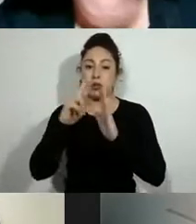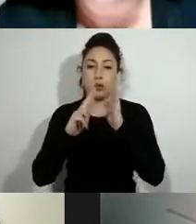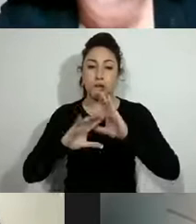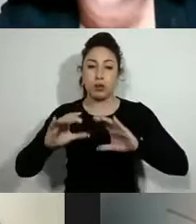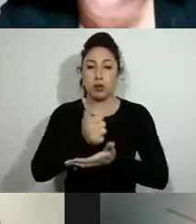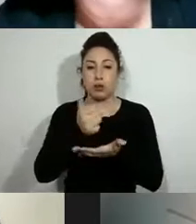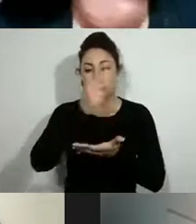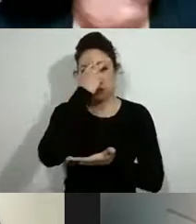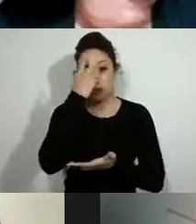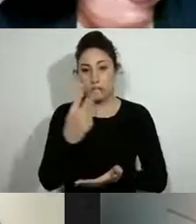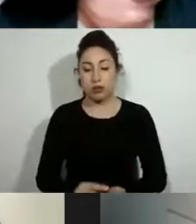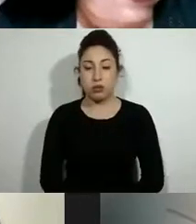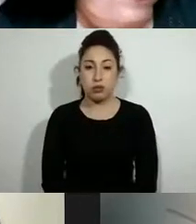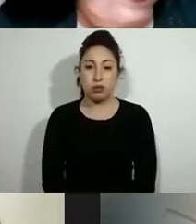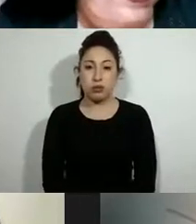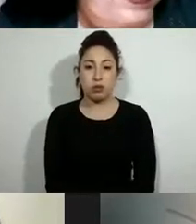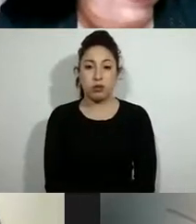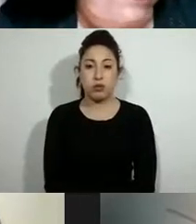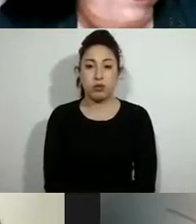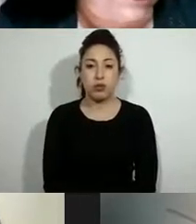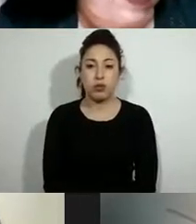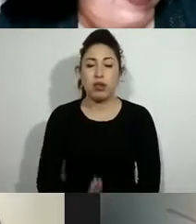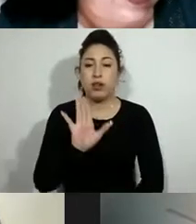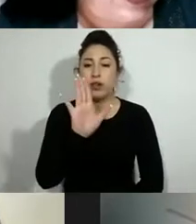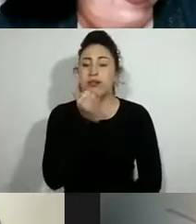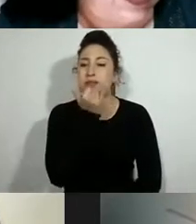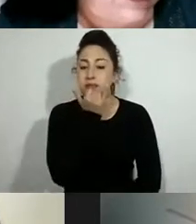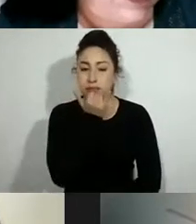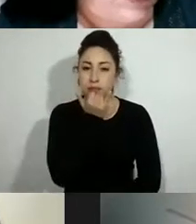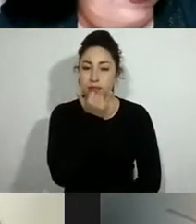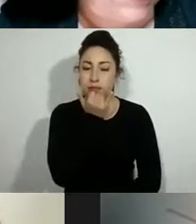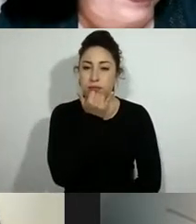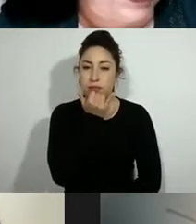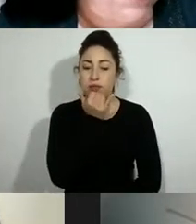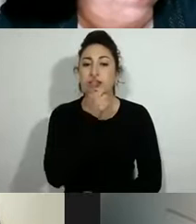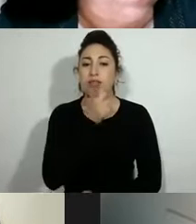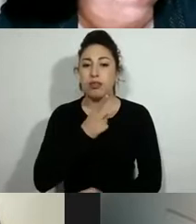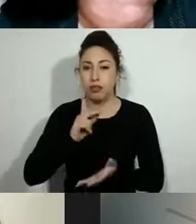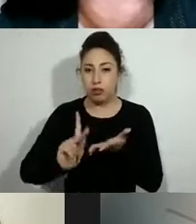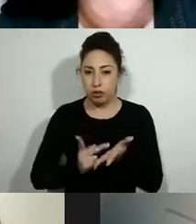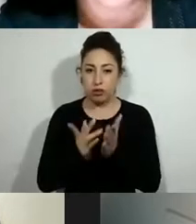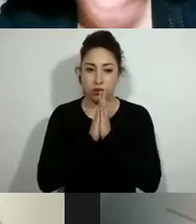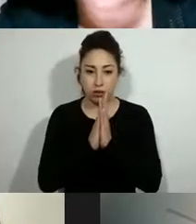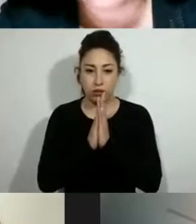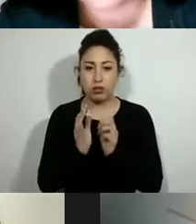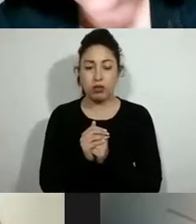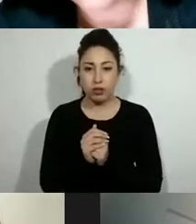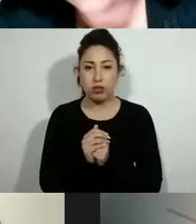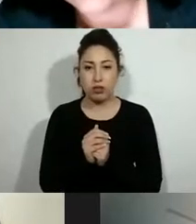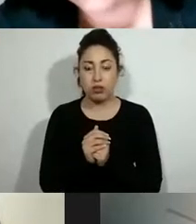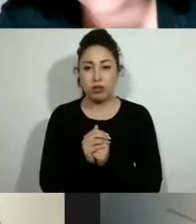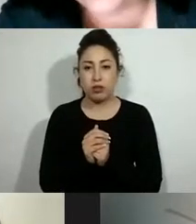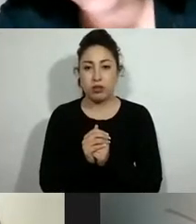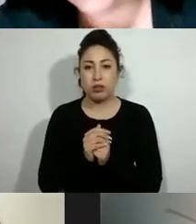ver, si puede ser, ¿me puede repetir? Para sí, claro, que alcancen a